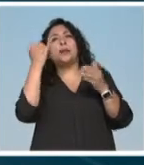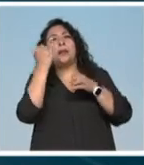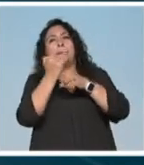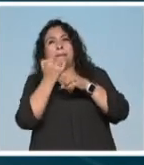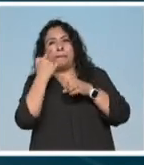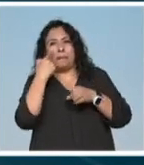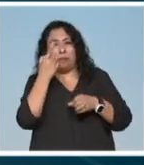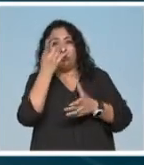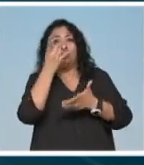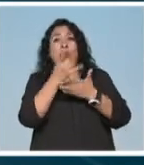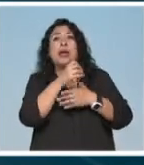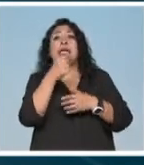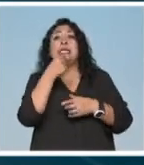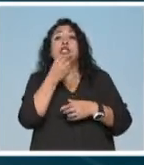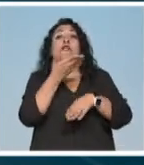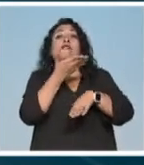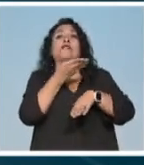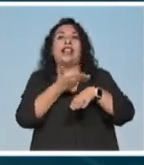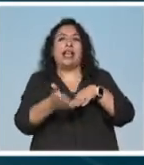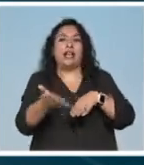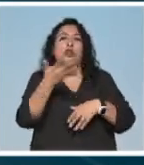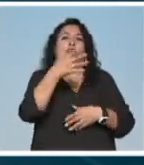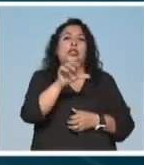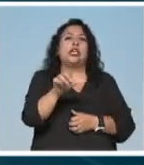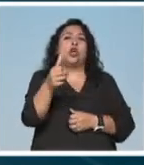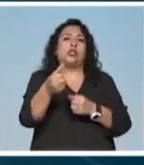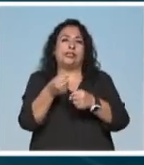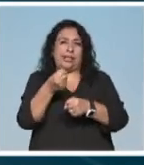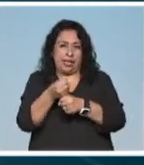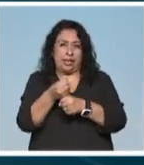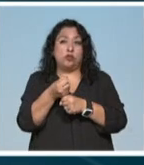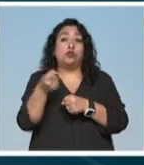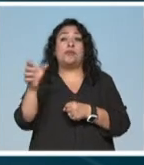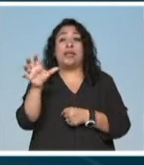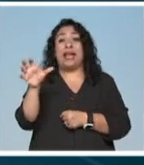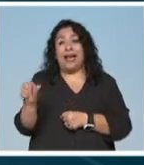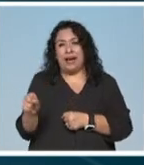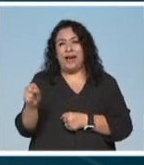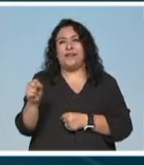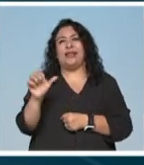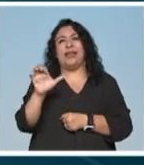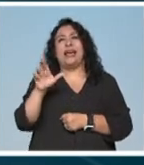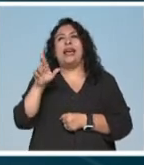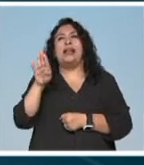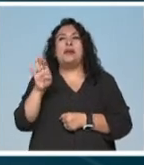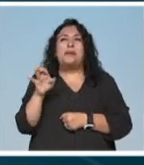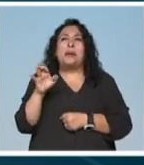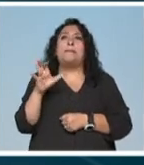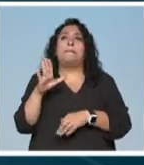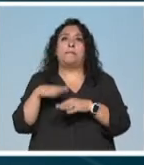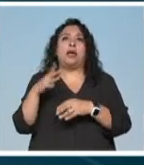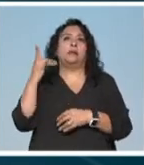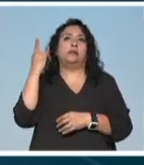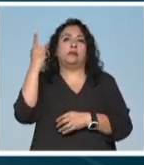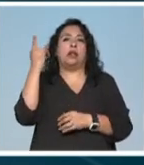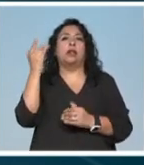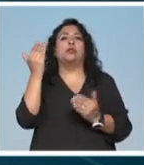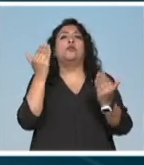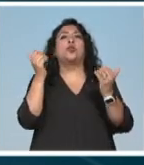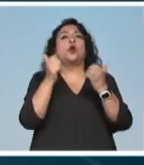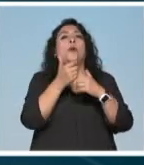midió únicamente niños blancos de 10 y 11 años, pues los niños africanos y caribeños son en promedio más altos que los